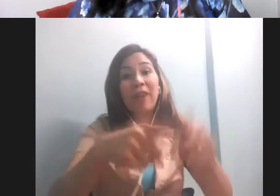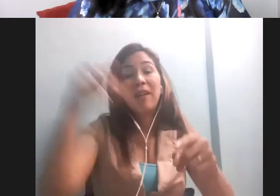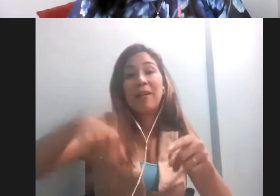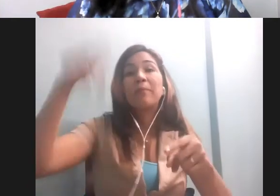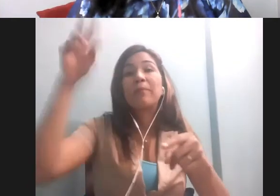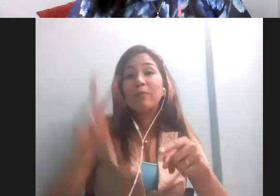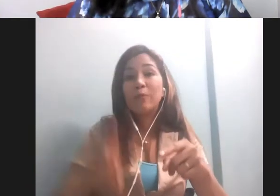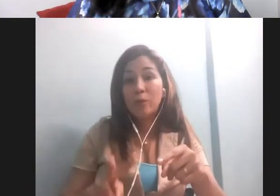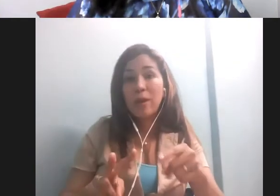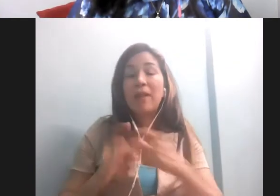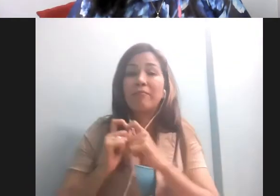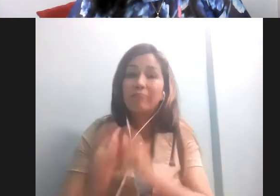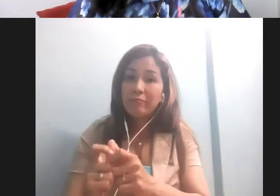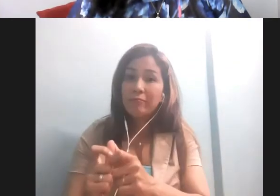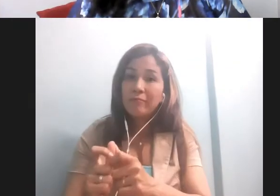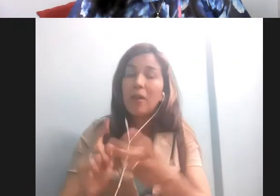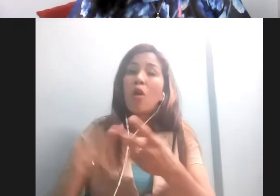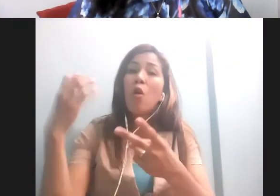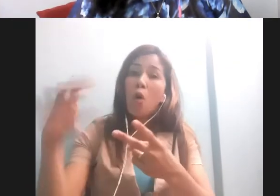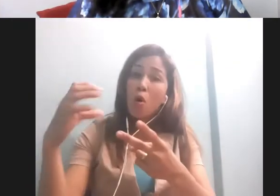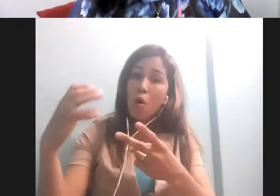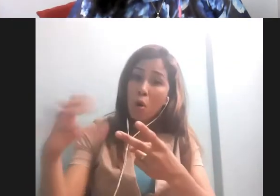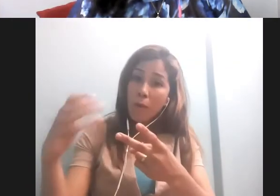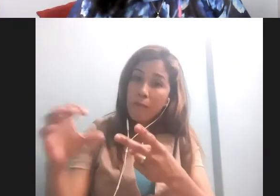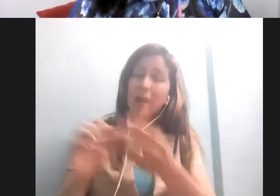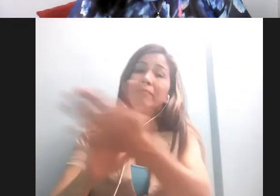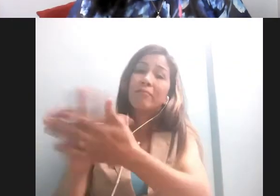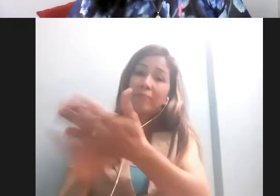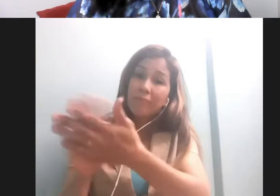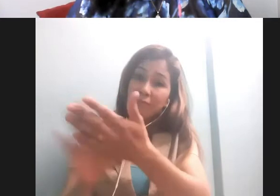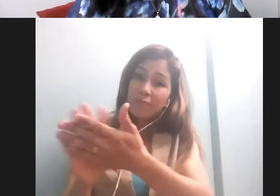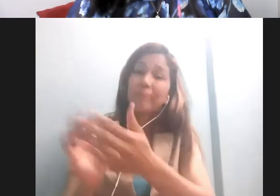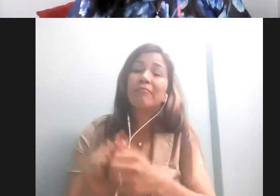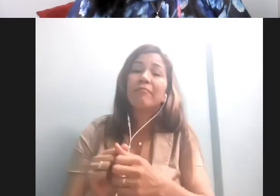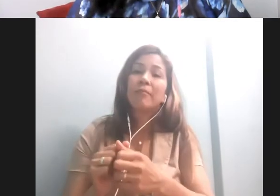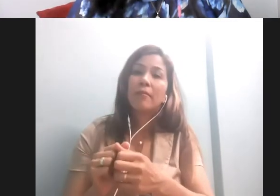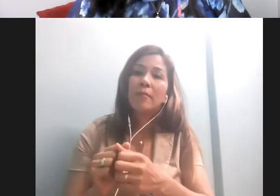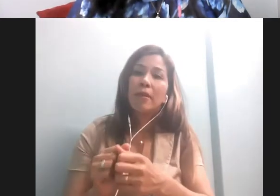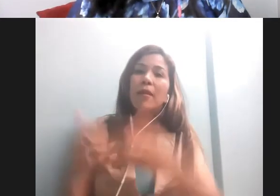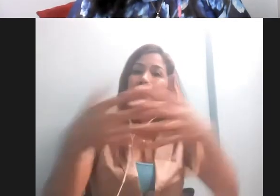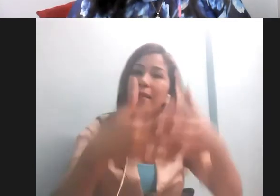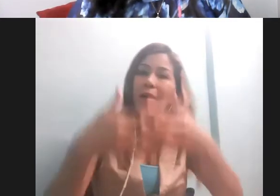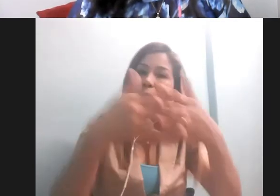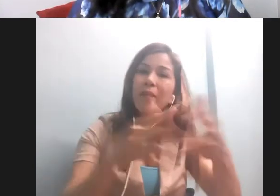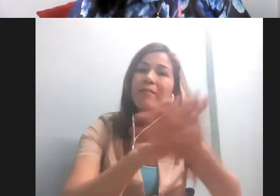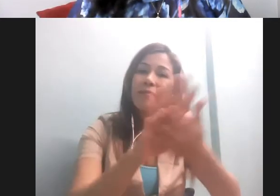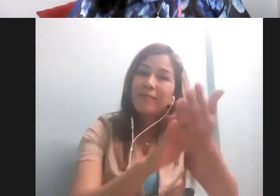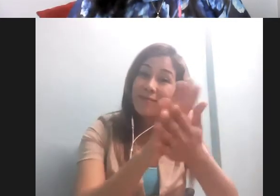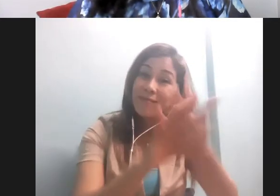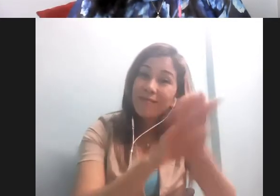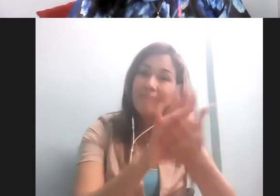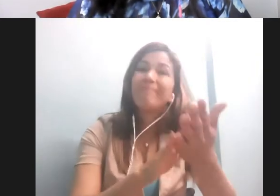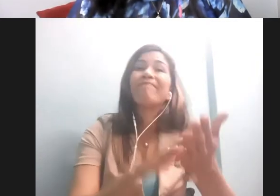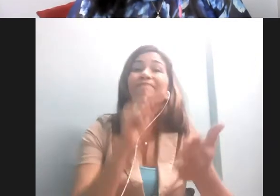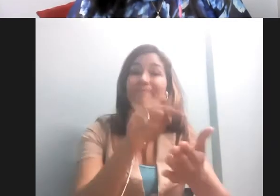señas venezolana, en el de Colombia la lengua de señas colombiana, y en Estados Unidos es la lengua de señas